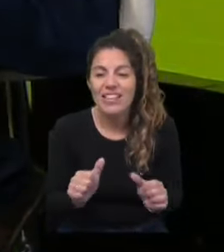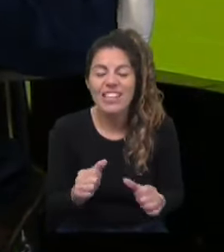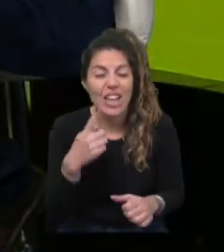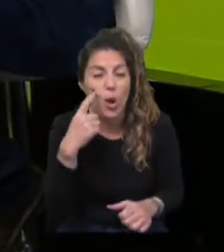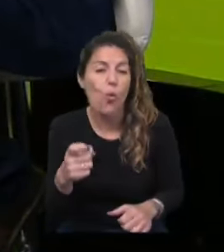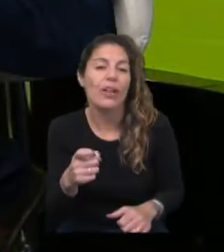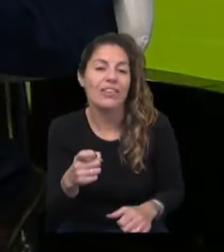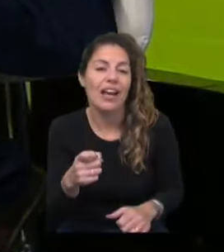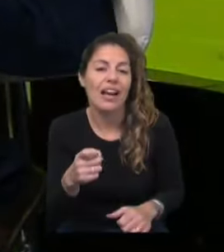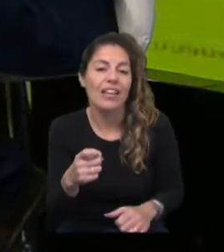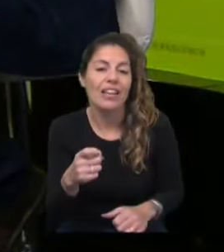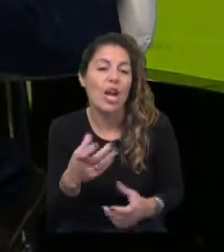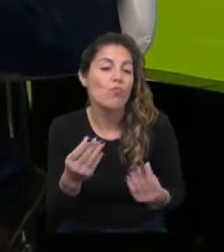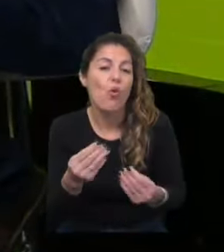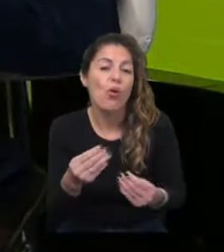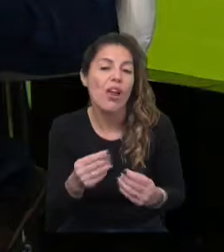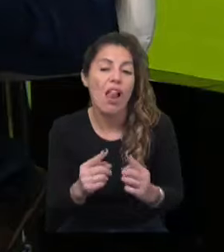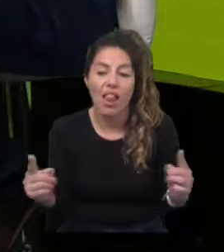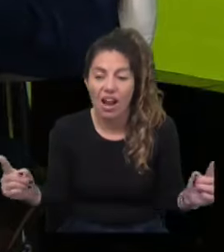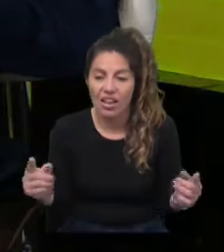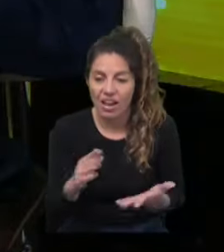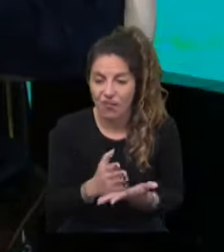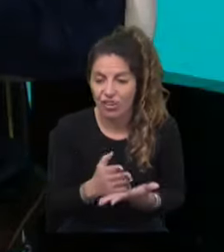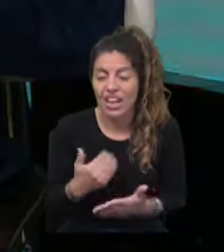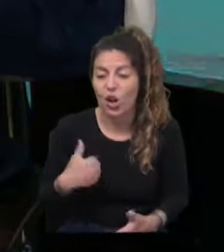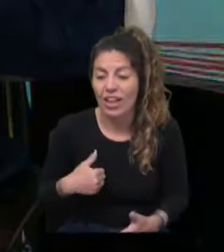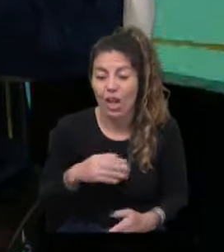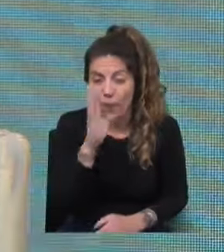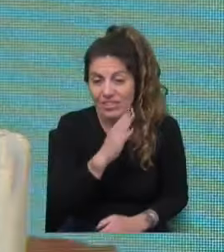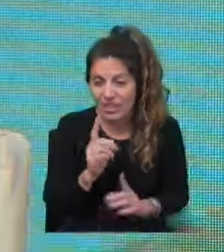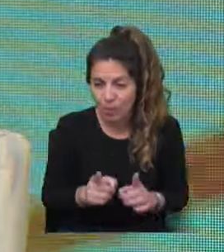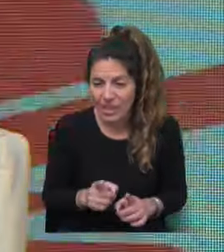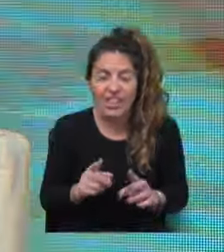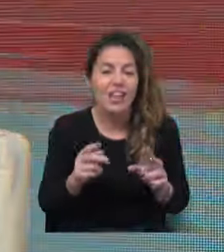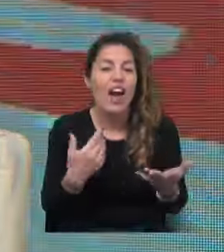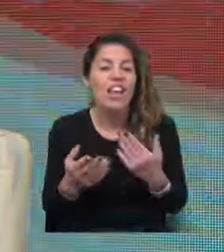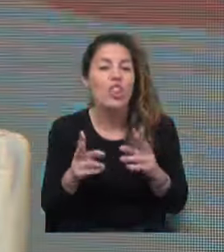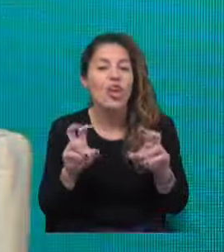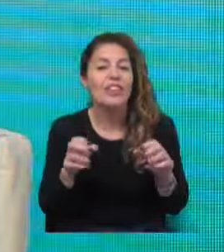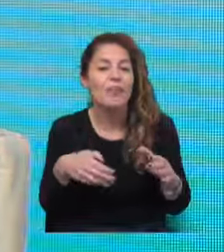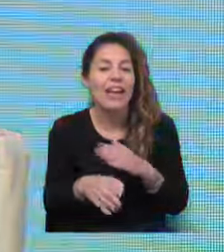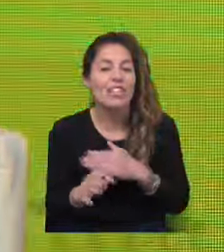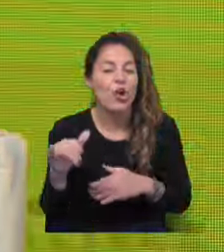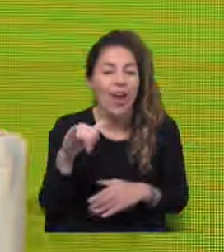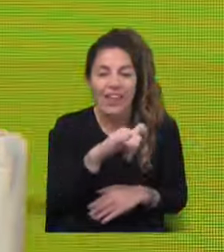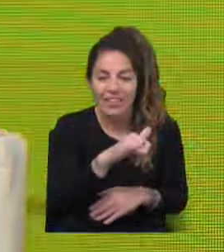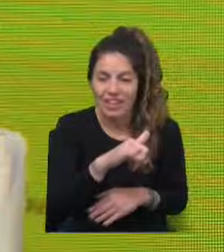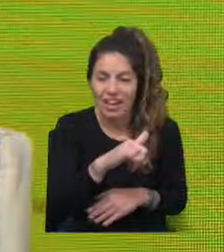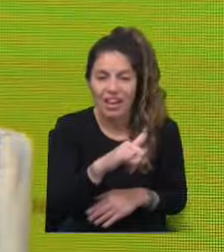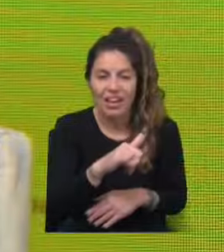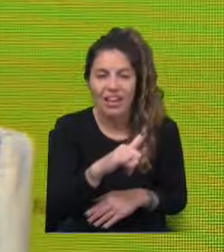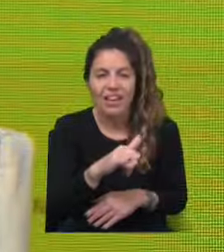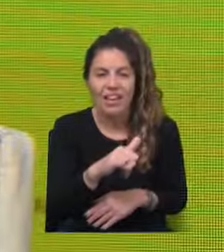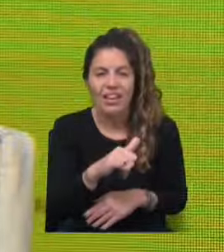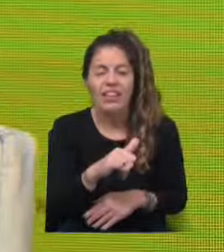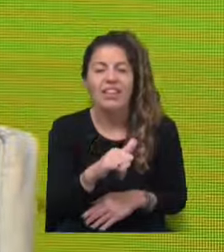cuenta que es tan vasta la... Sí. La frontera con Argentina y con Brasil. Bueno, hablando del tema del ingreso vía aérea, ¿no? Y de las balas de